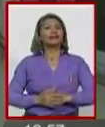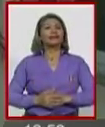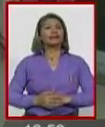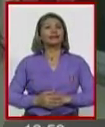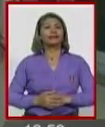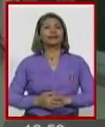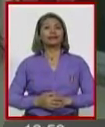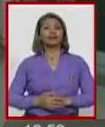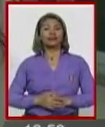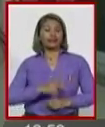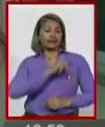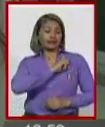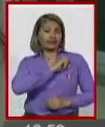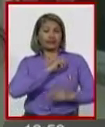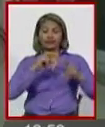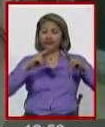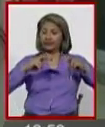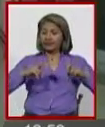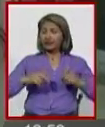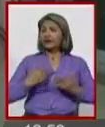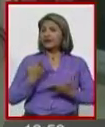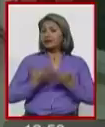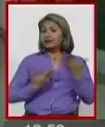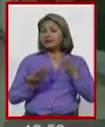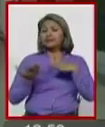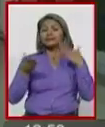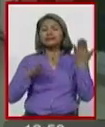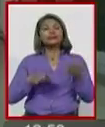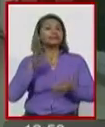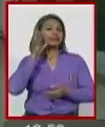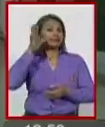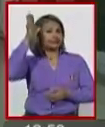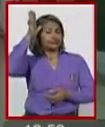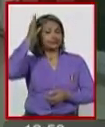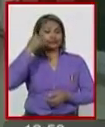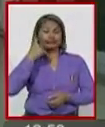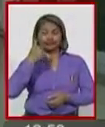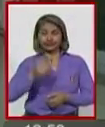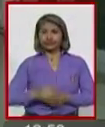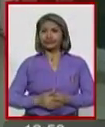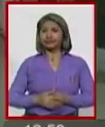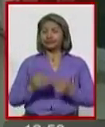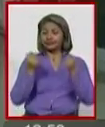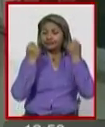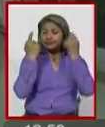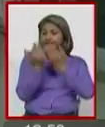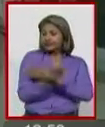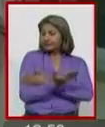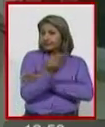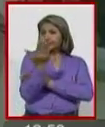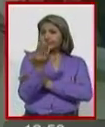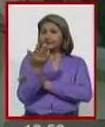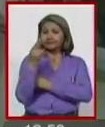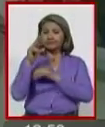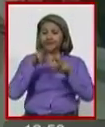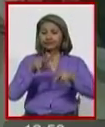Fuerza Especial de Lucha contra el Crimen investiga sobre la muerte, ya que los padres de familia indicaban que se despertó por la mañana y ya el niño estaba